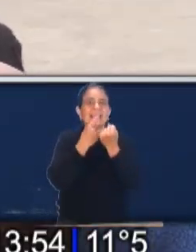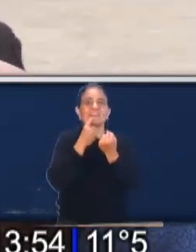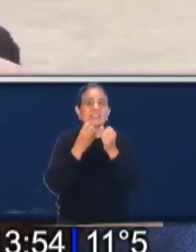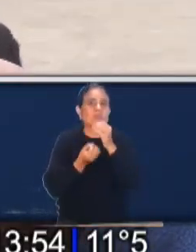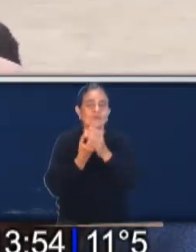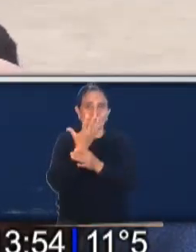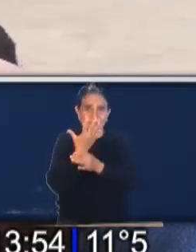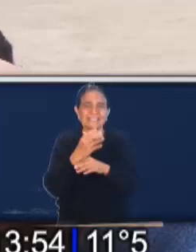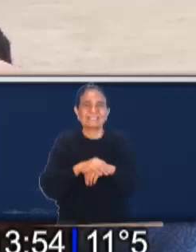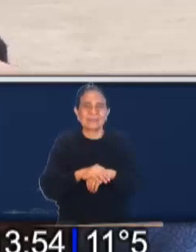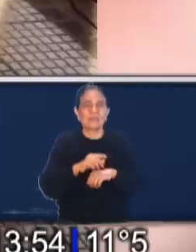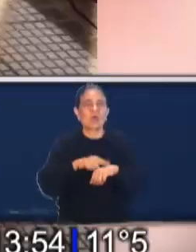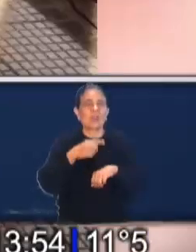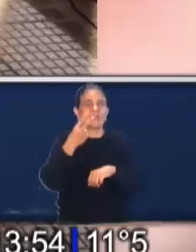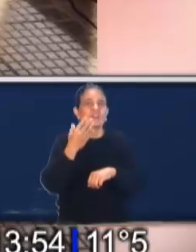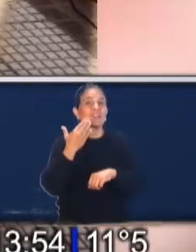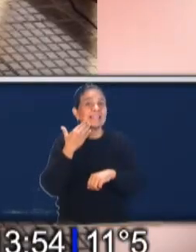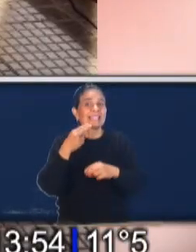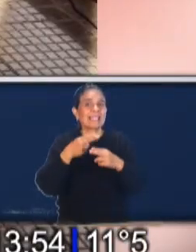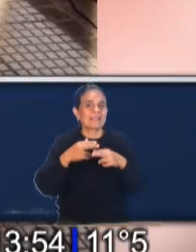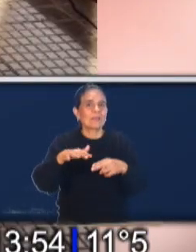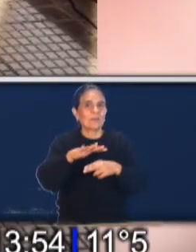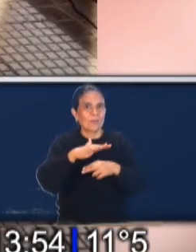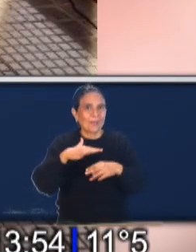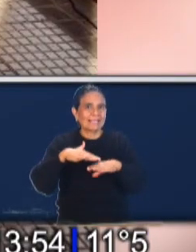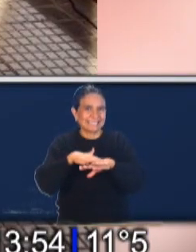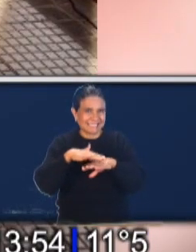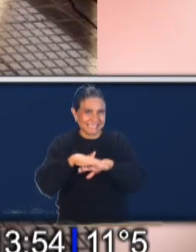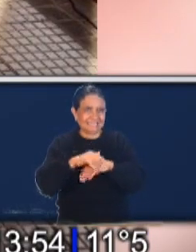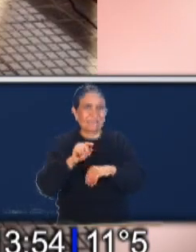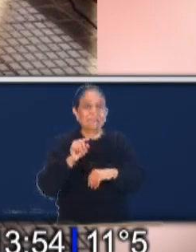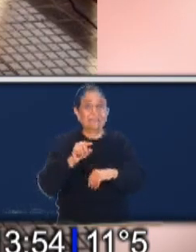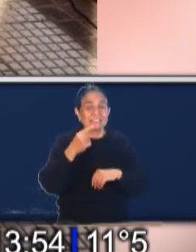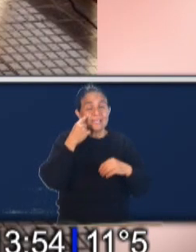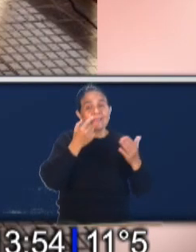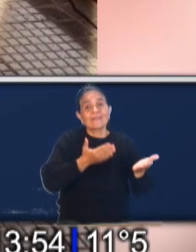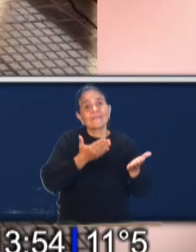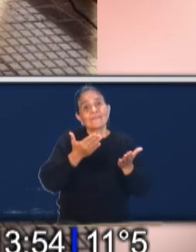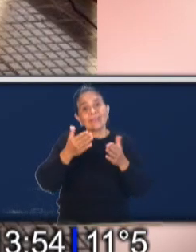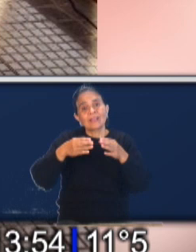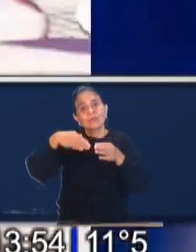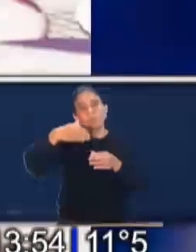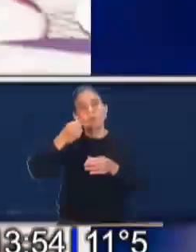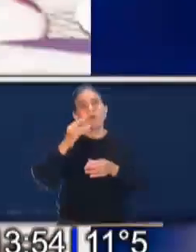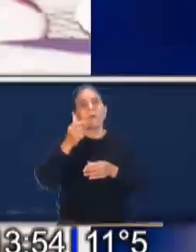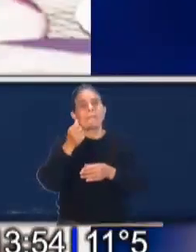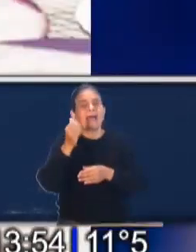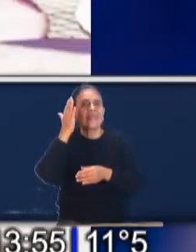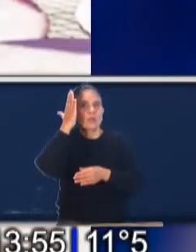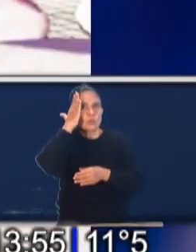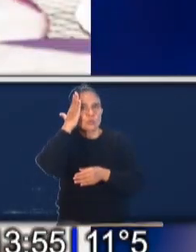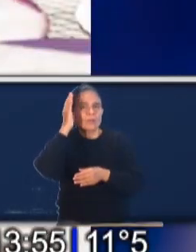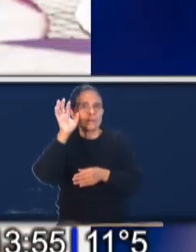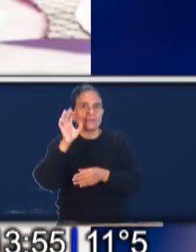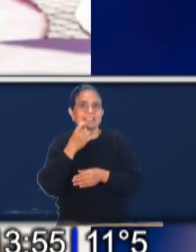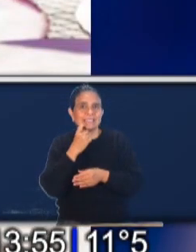a partir de las 14 horas en la Plaza Pringles. Vamos a tener feria, ¿sí? La Feria Amada, que organiza Cultura de Provincia. Vamos a tener